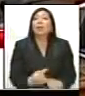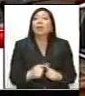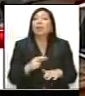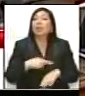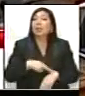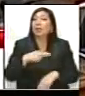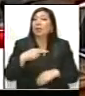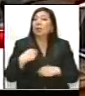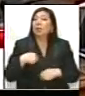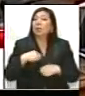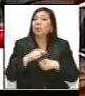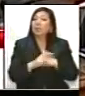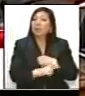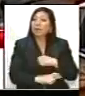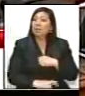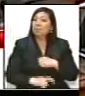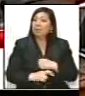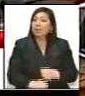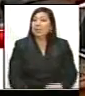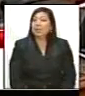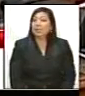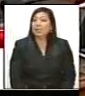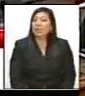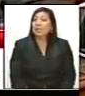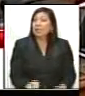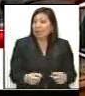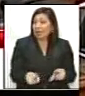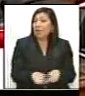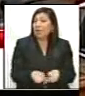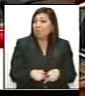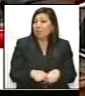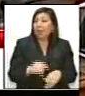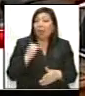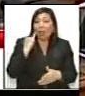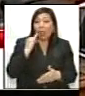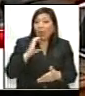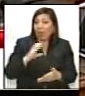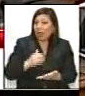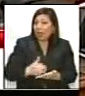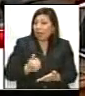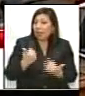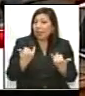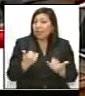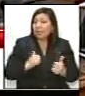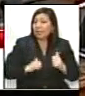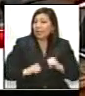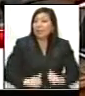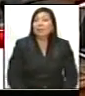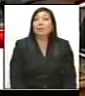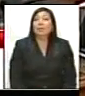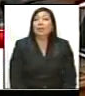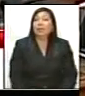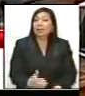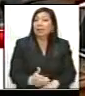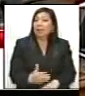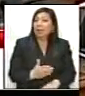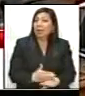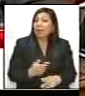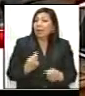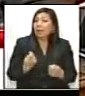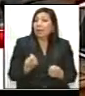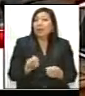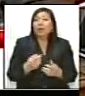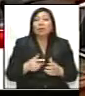regiones de nuestro país. Así tenemos que en la región Ica los beneficios de esta actividad se desarrollan en actividades como